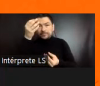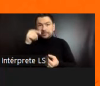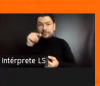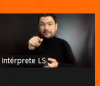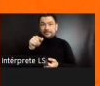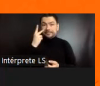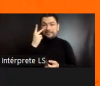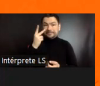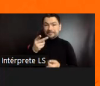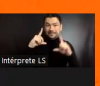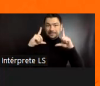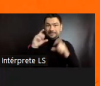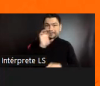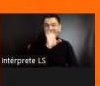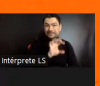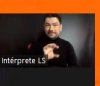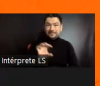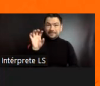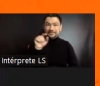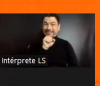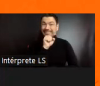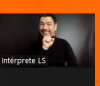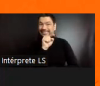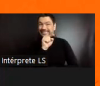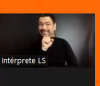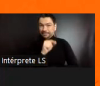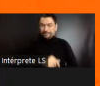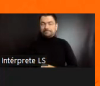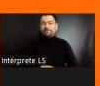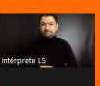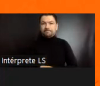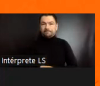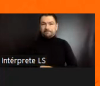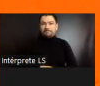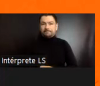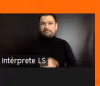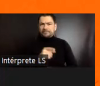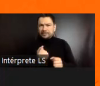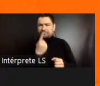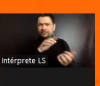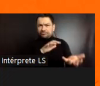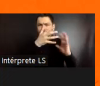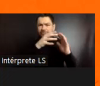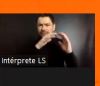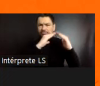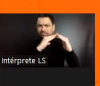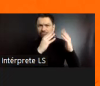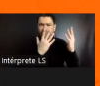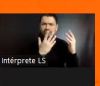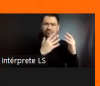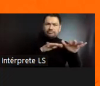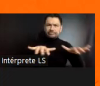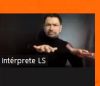de las ideas que les muestra y describe algunas de las emergencias que nuestros países en la región han tenido que